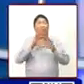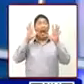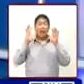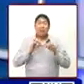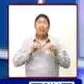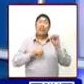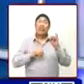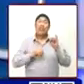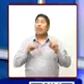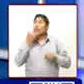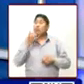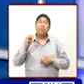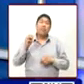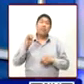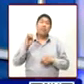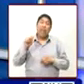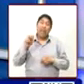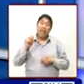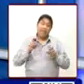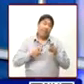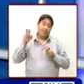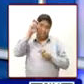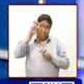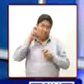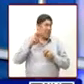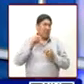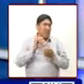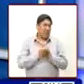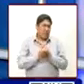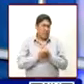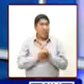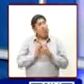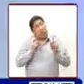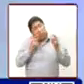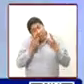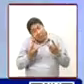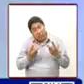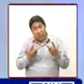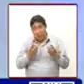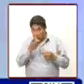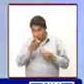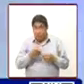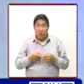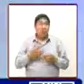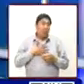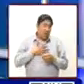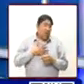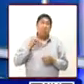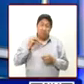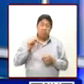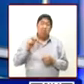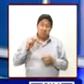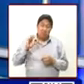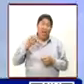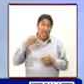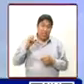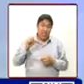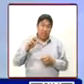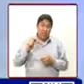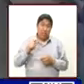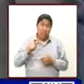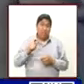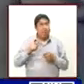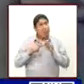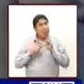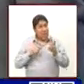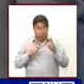Un milagro tendría que pasar para que el Milan avance a finales. Lo cierto es que un equipo italiano va a estar en la final. ¿Le vas al Manchester? Yo no le voy al Manchester, sí. ¿Al Real? Sí.